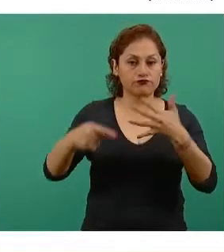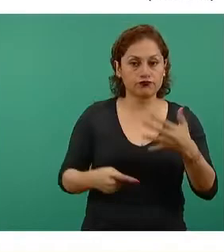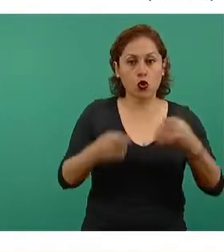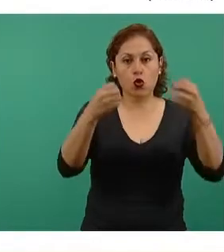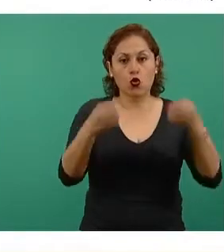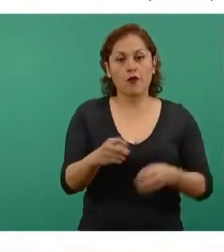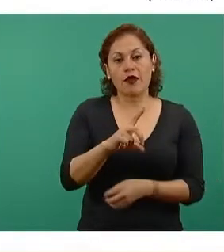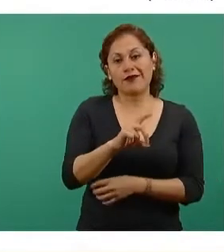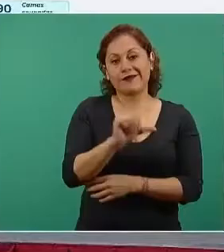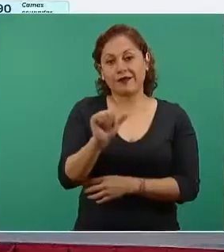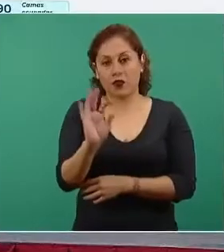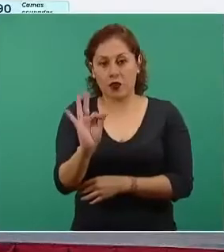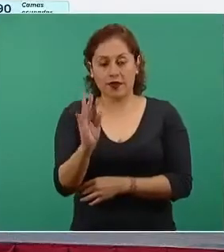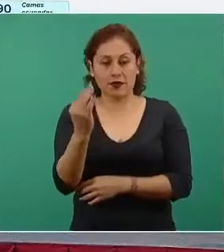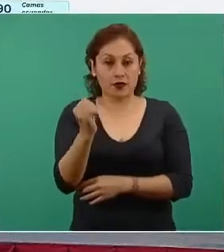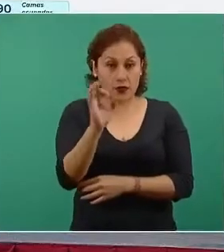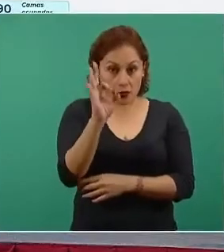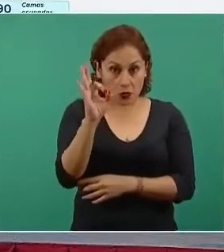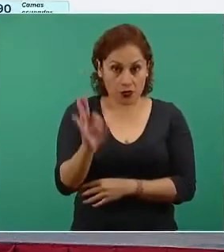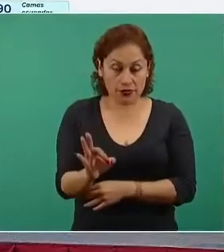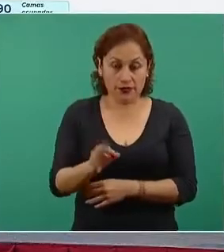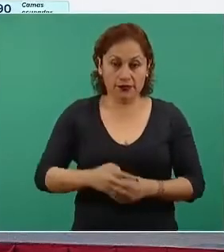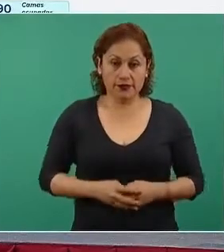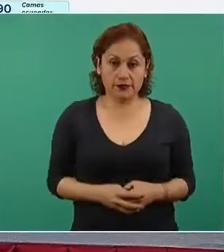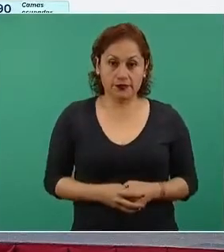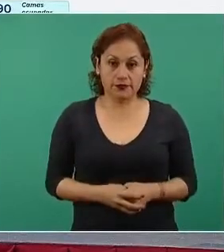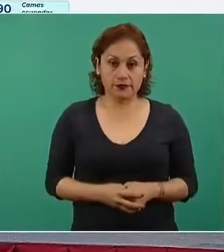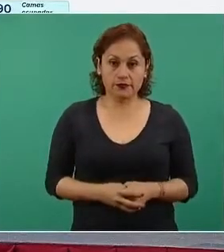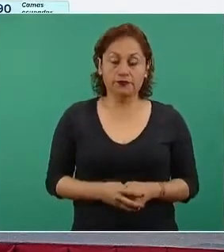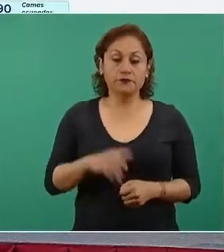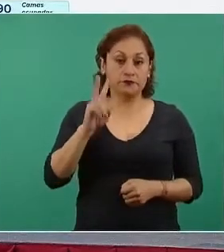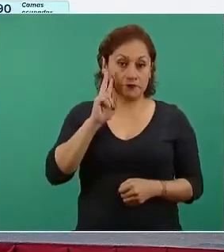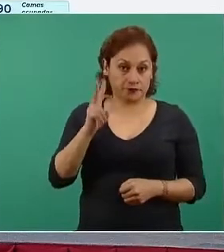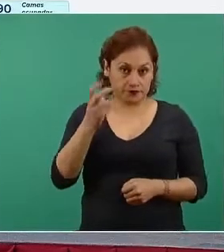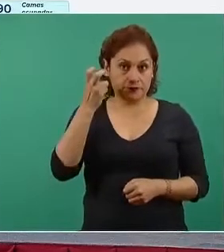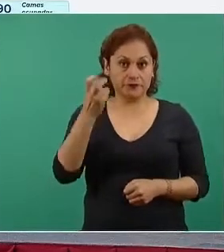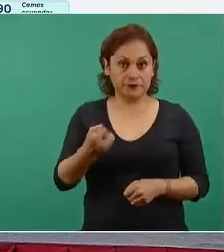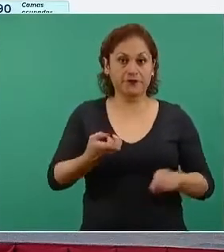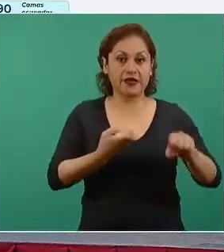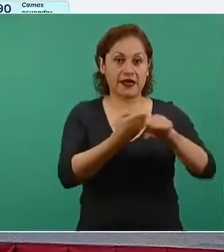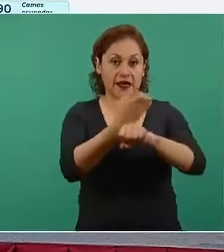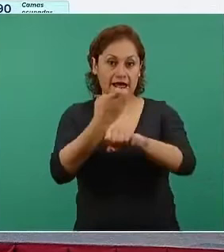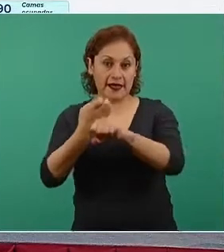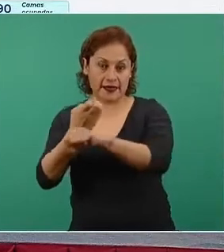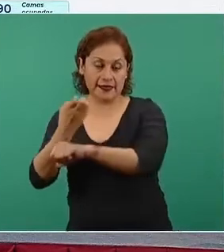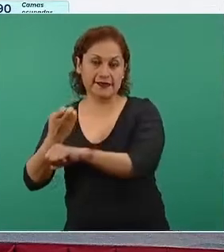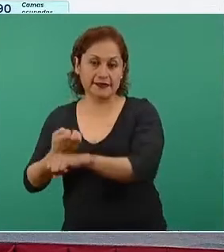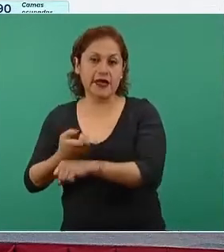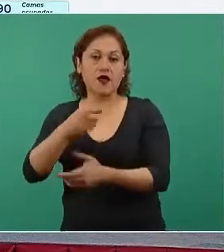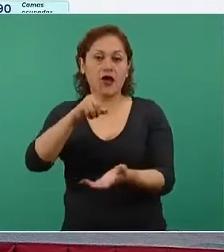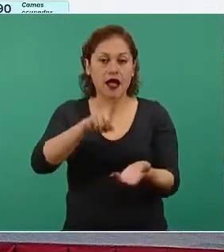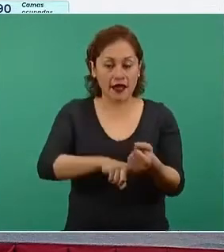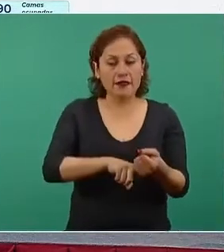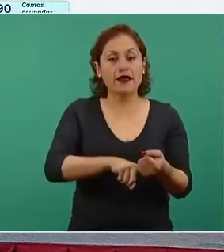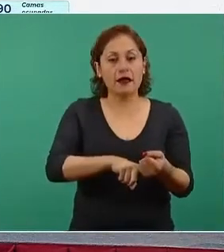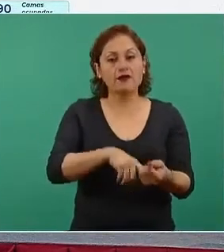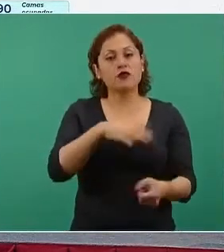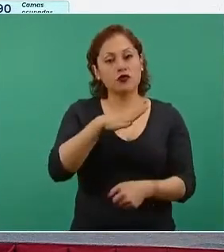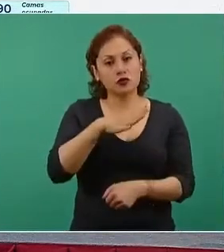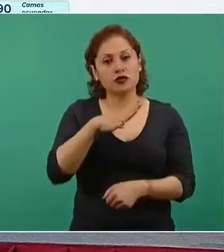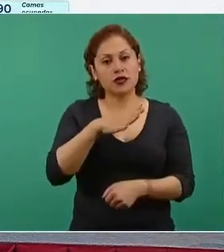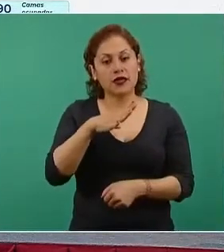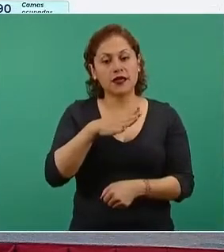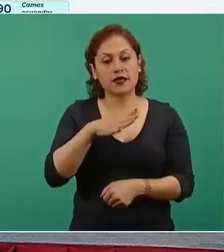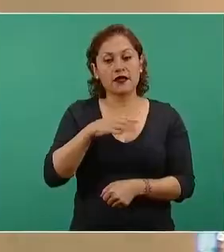el 49%. Actualmente, para este tipo de atención de camas con ventilador, tenemos